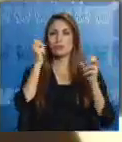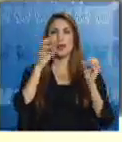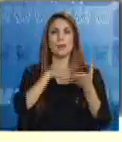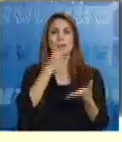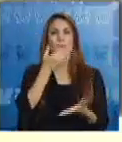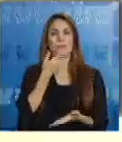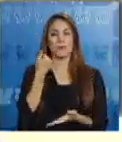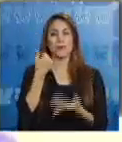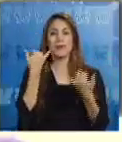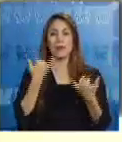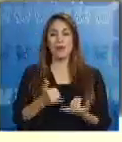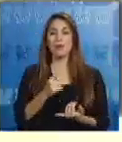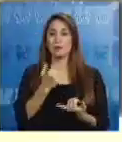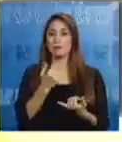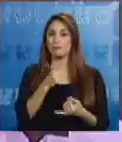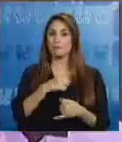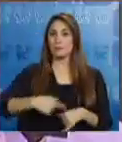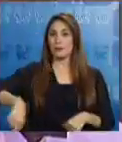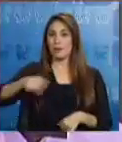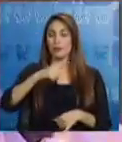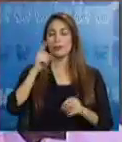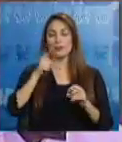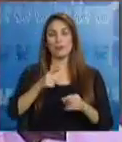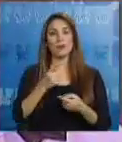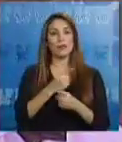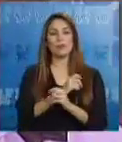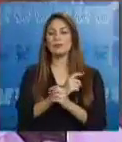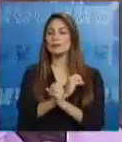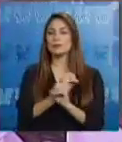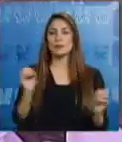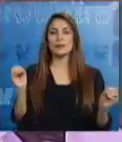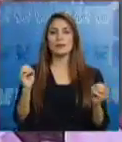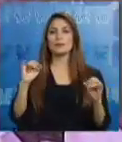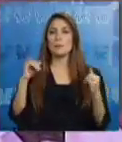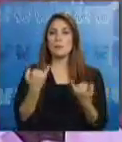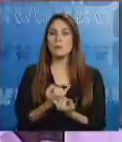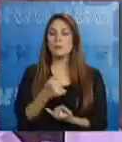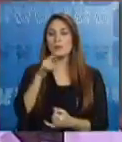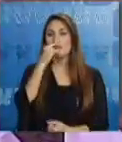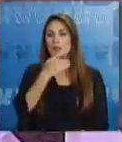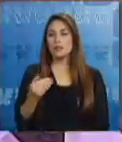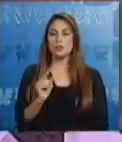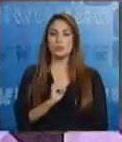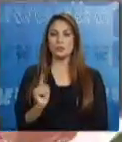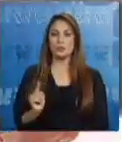meses es declarar estos territorios libres de desnutrición. Carlos Andrés Núñez, TC Televisión.